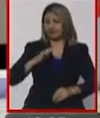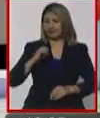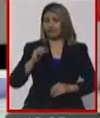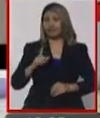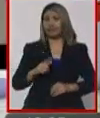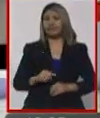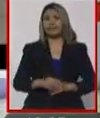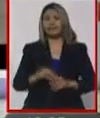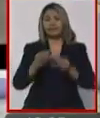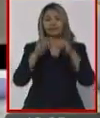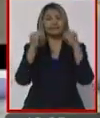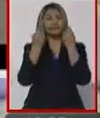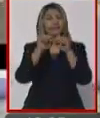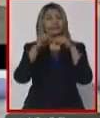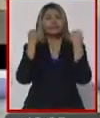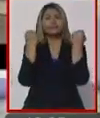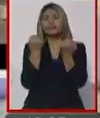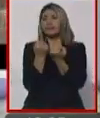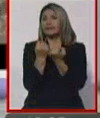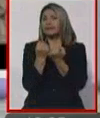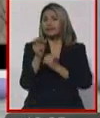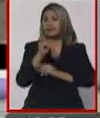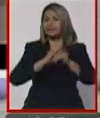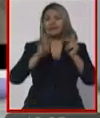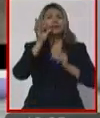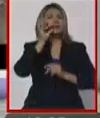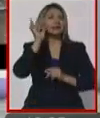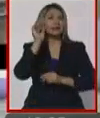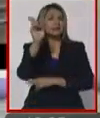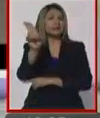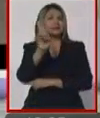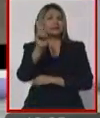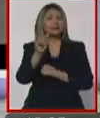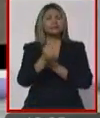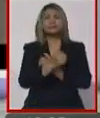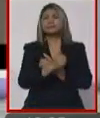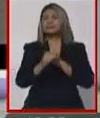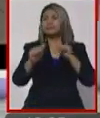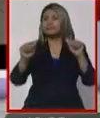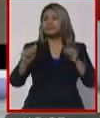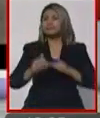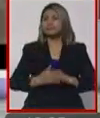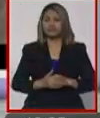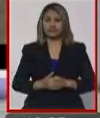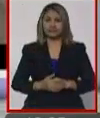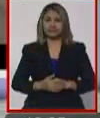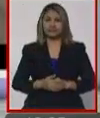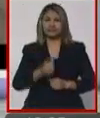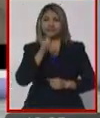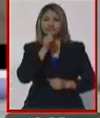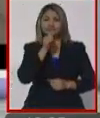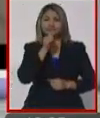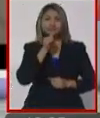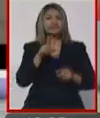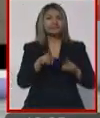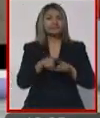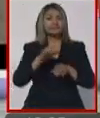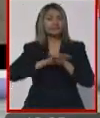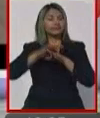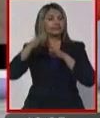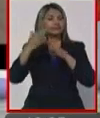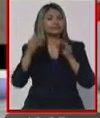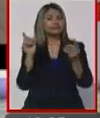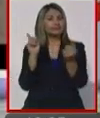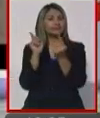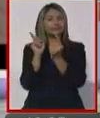concejales, sectores sociales, pueblos indígenas, las universidades públicas, la universidad pública, las universidades privadas. Definitivamente